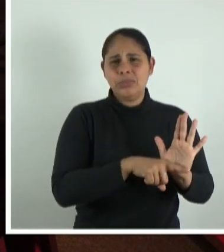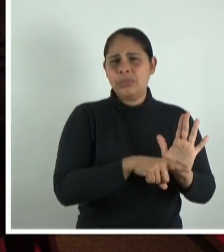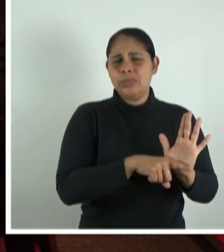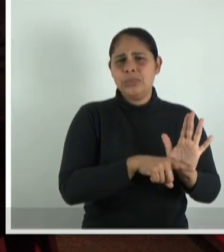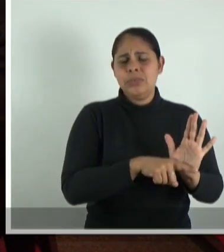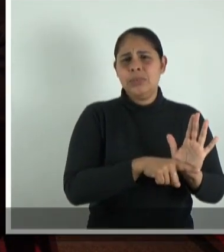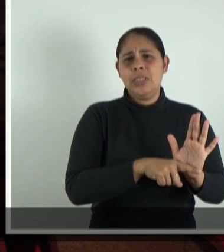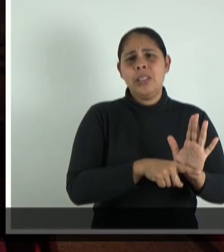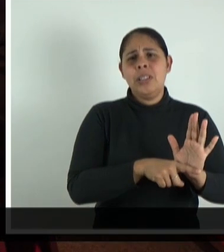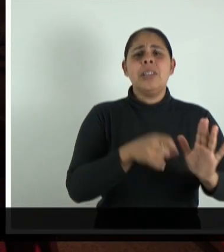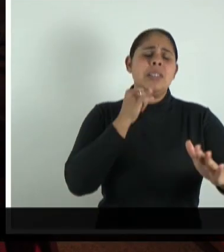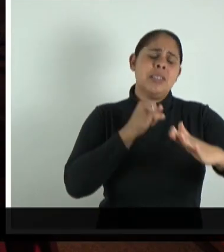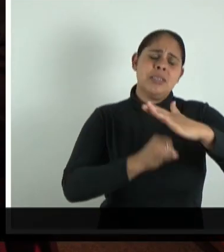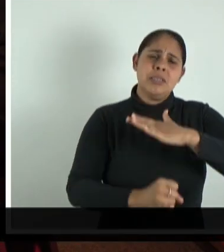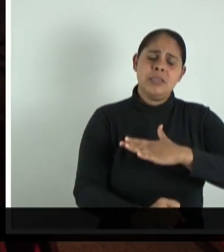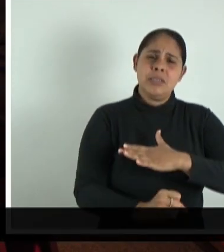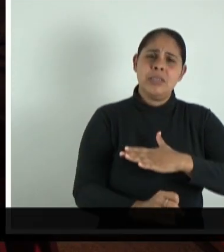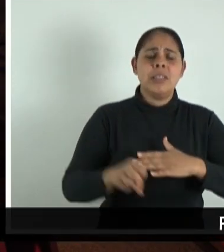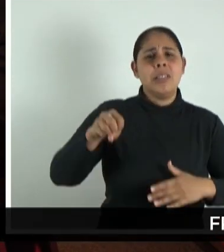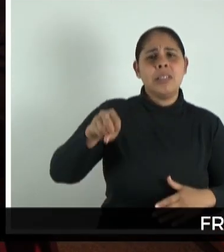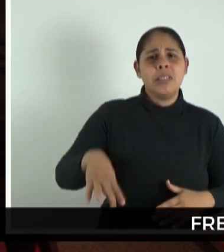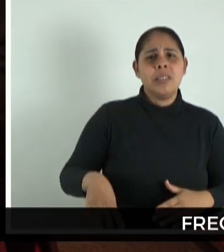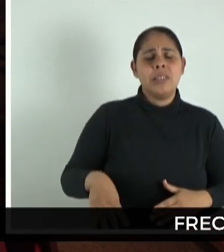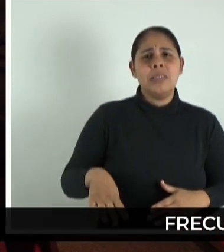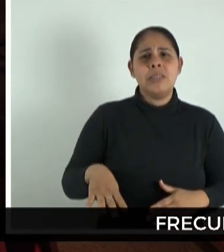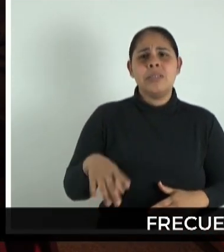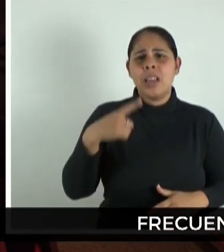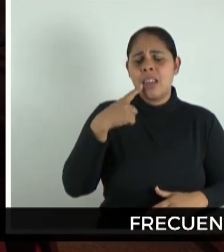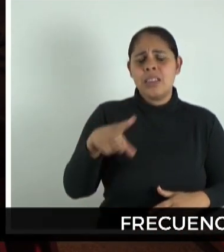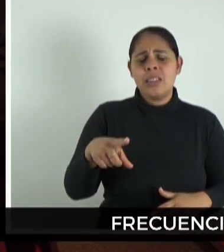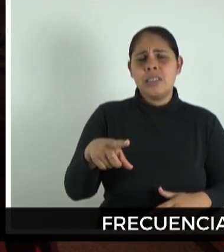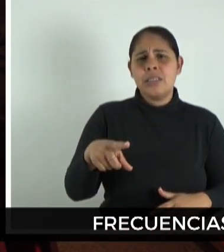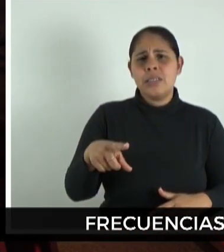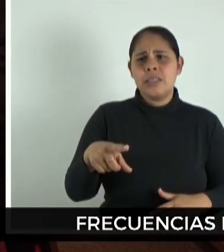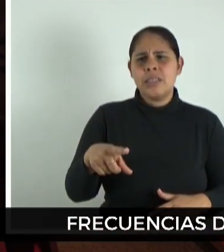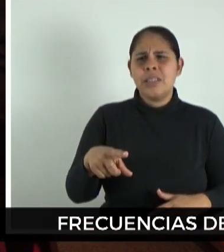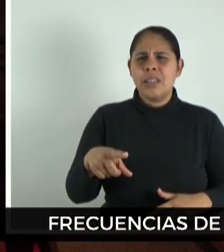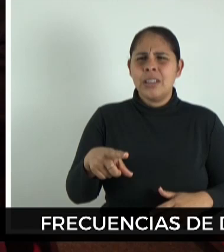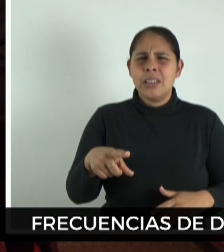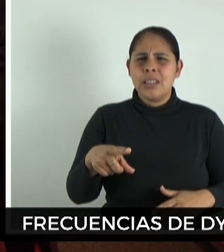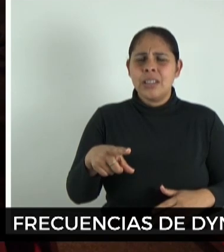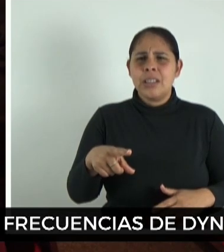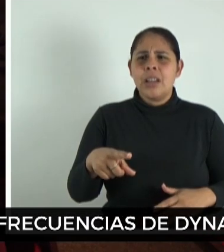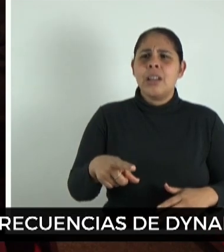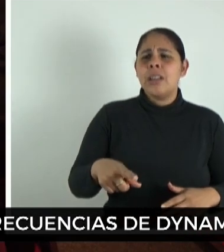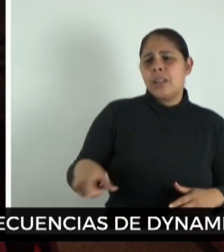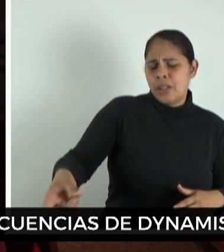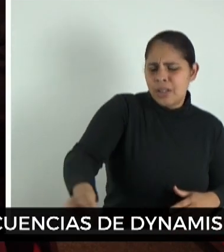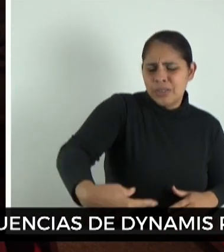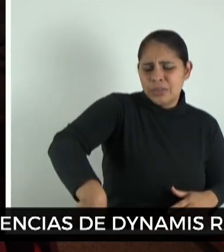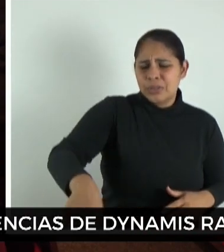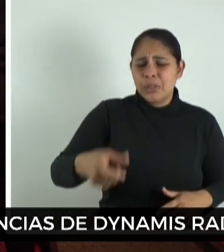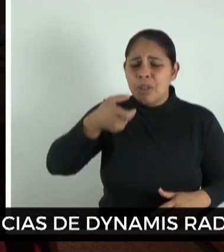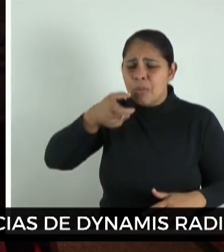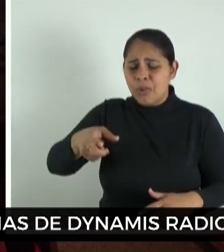Isaías en Mateo 15, en vano me adoran, en vano lo hacen,